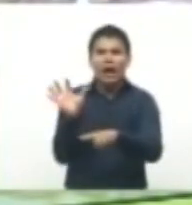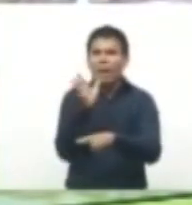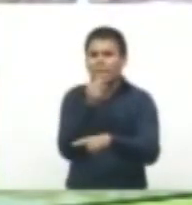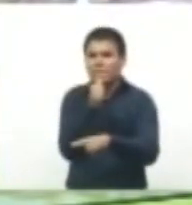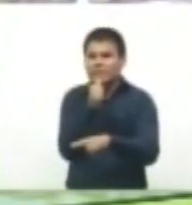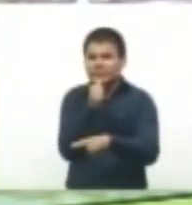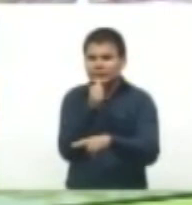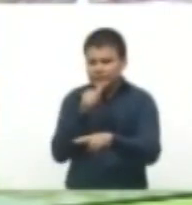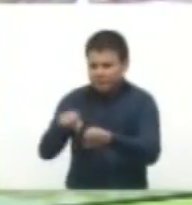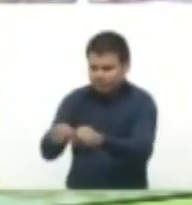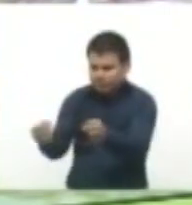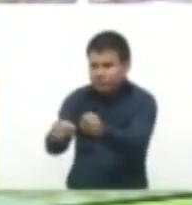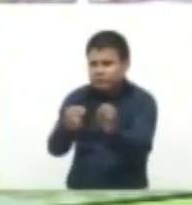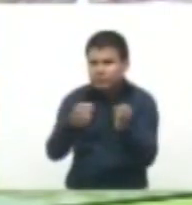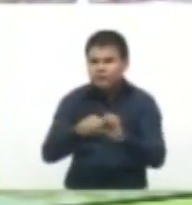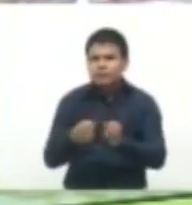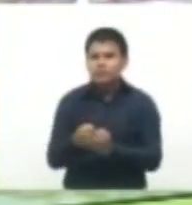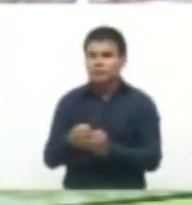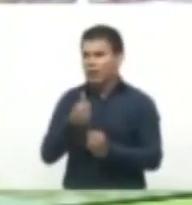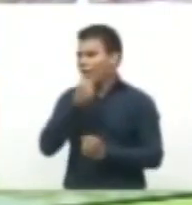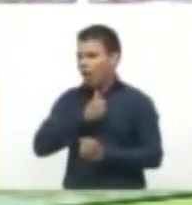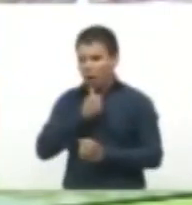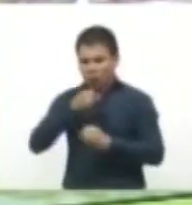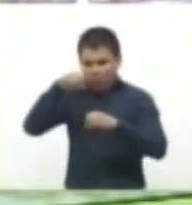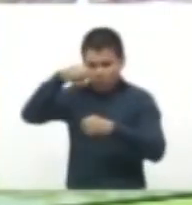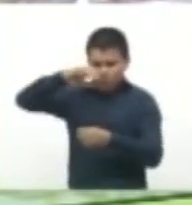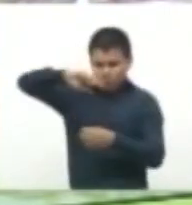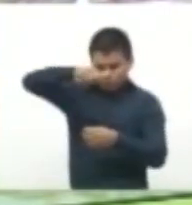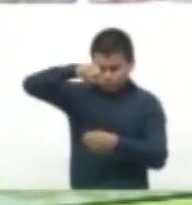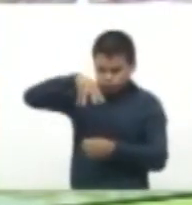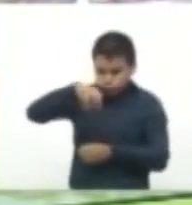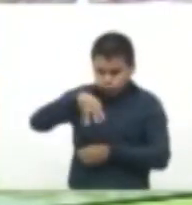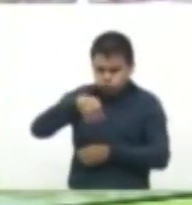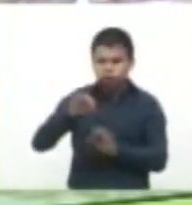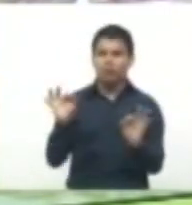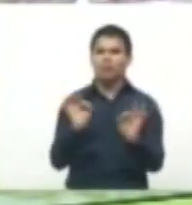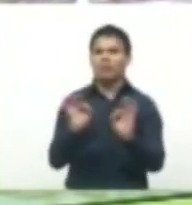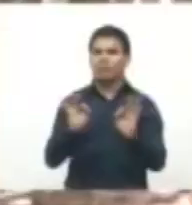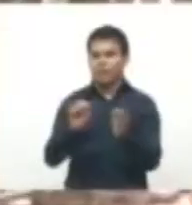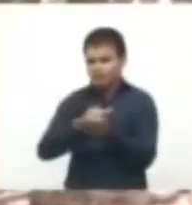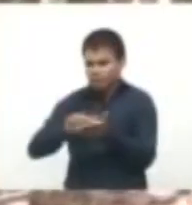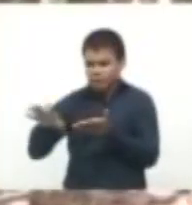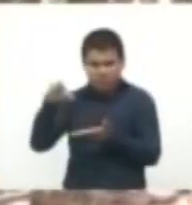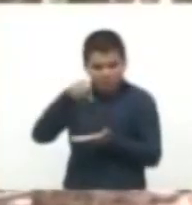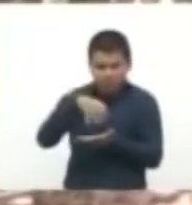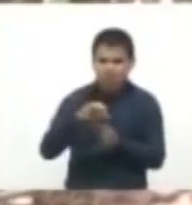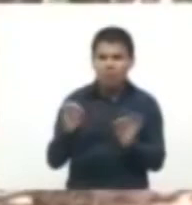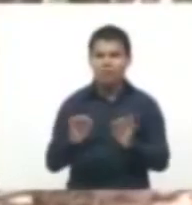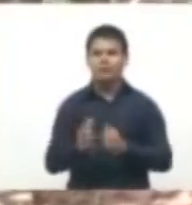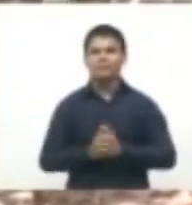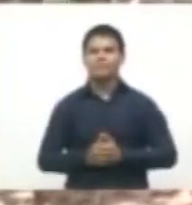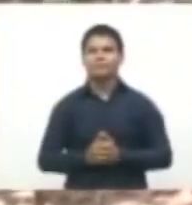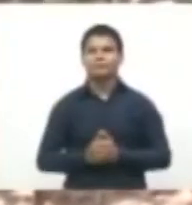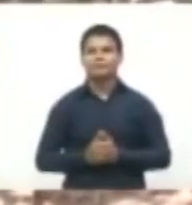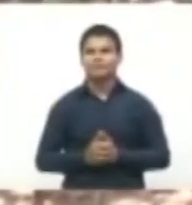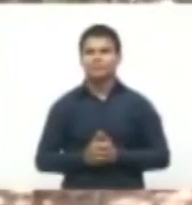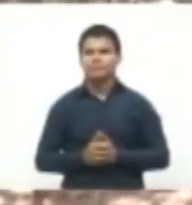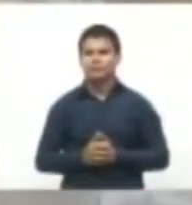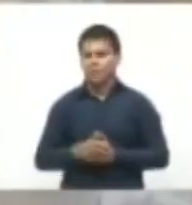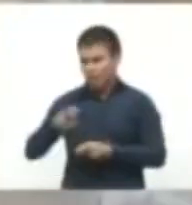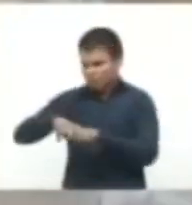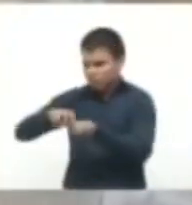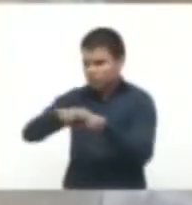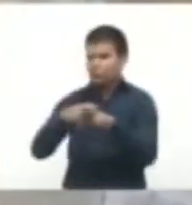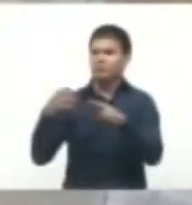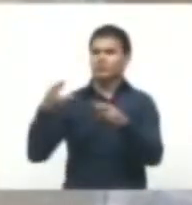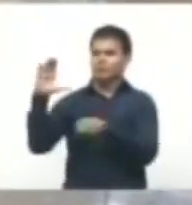educativa para niños en UES tampoco tienen agua porque los recursos de gratuidad no llegan. Con escasez de sillas, sin ventiladores y